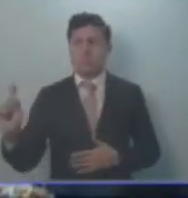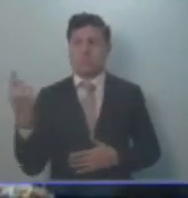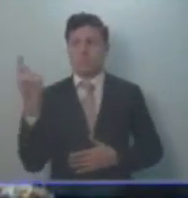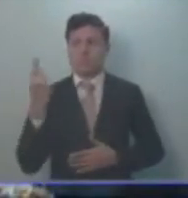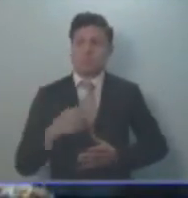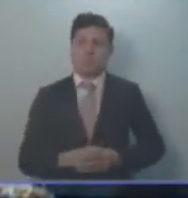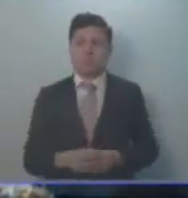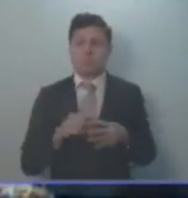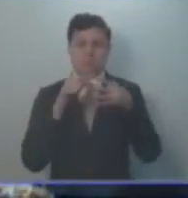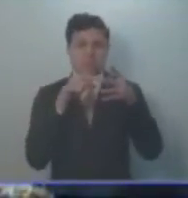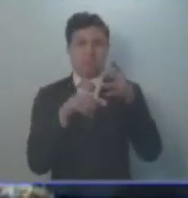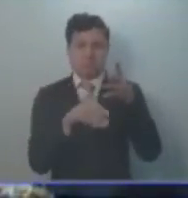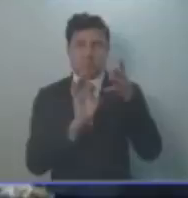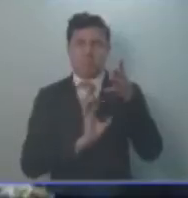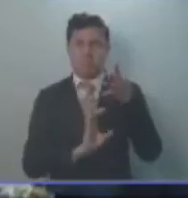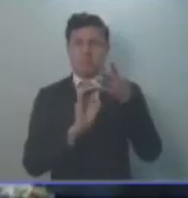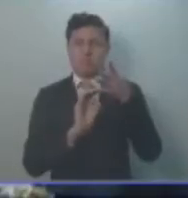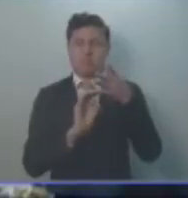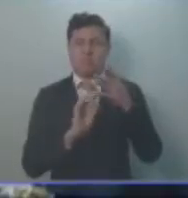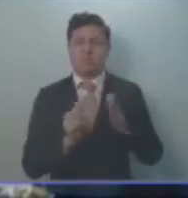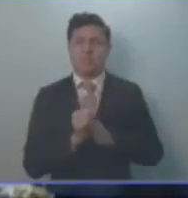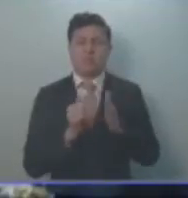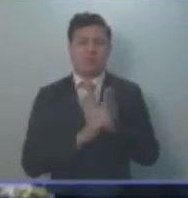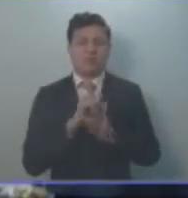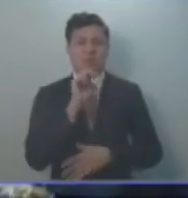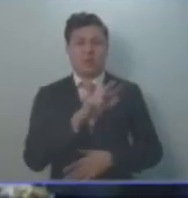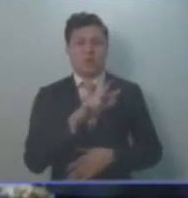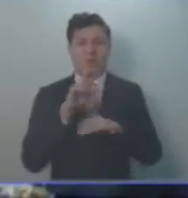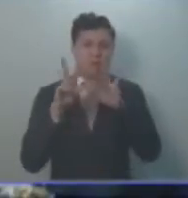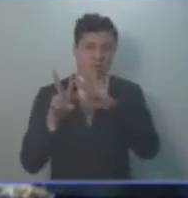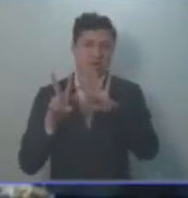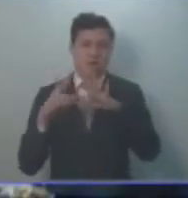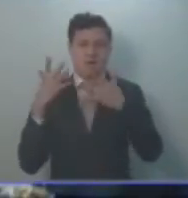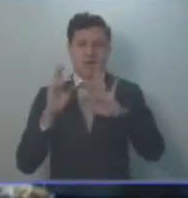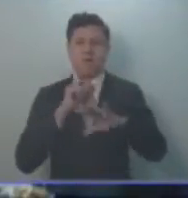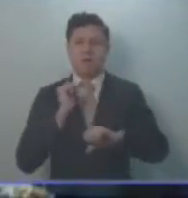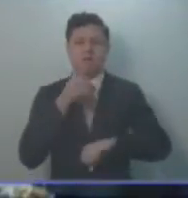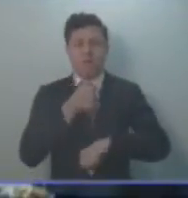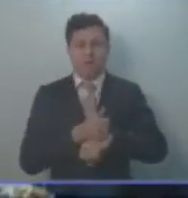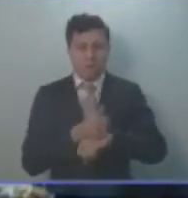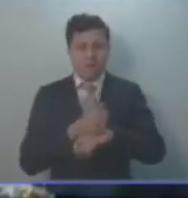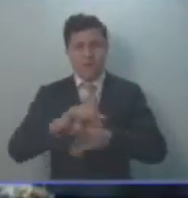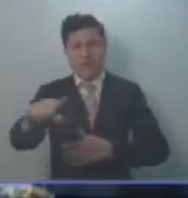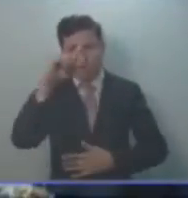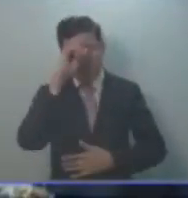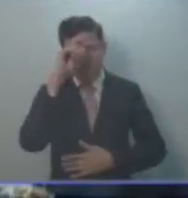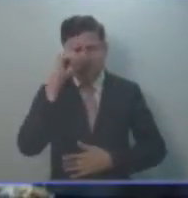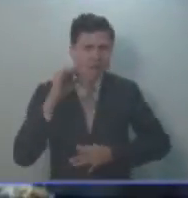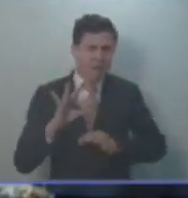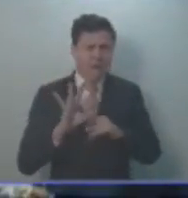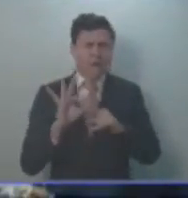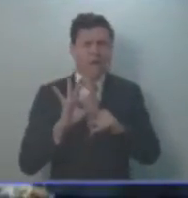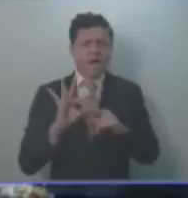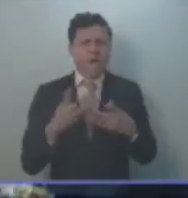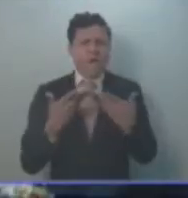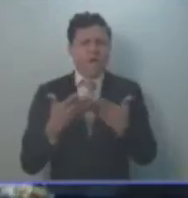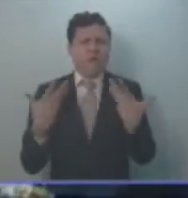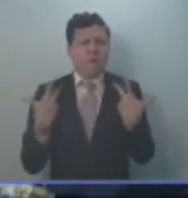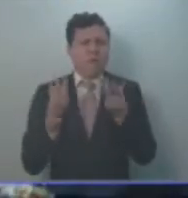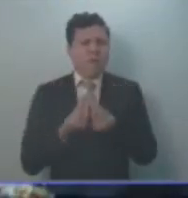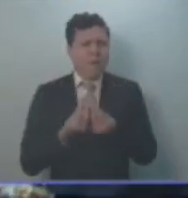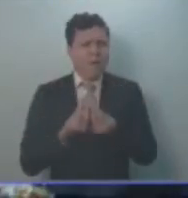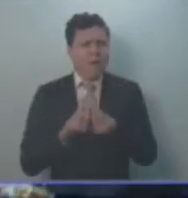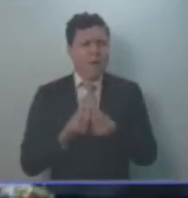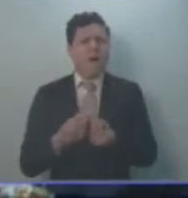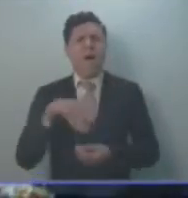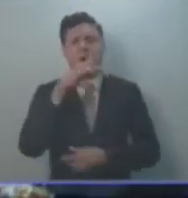la Constitución en el artículo 37 establece que el trabajo es una función social, goza de la protección